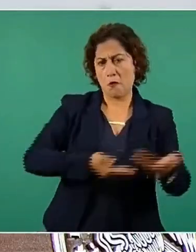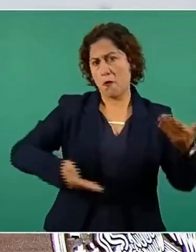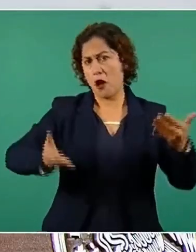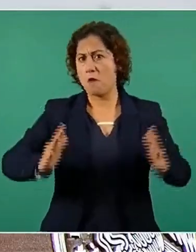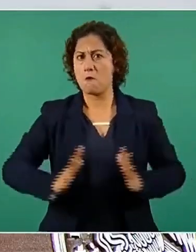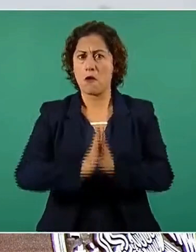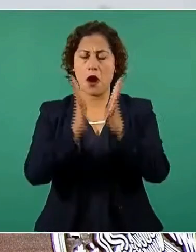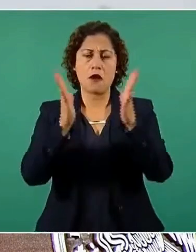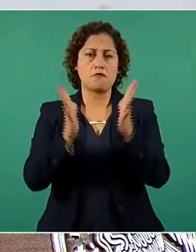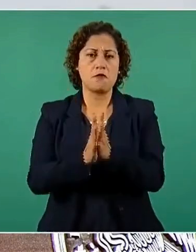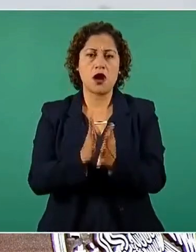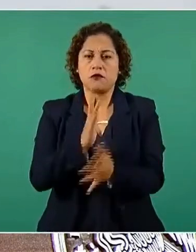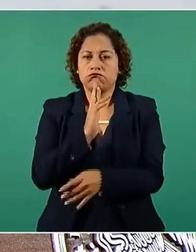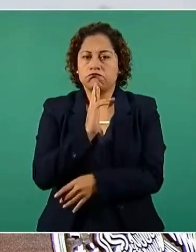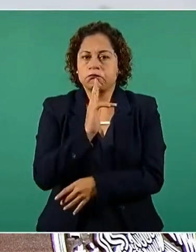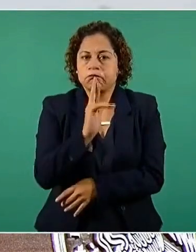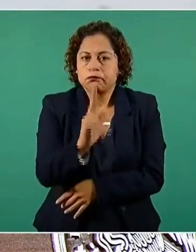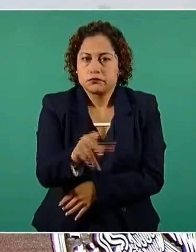también,